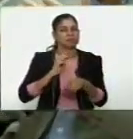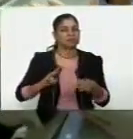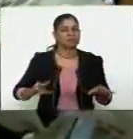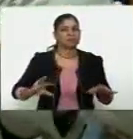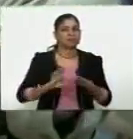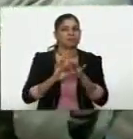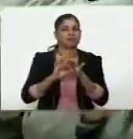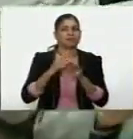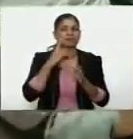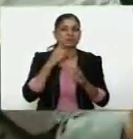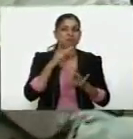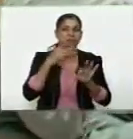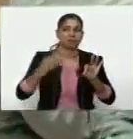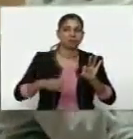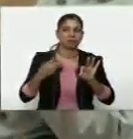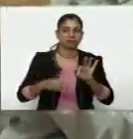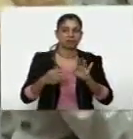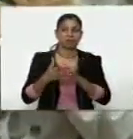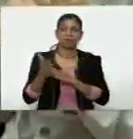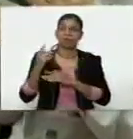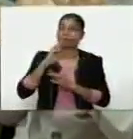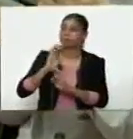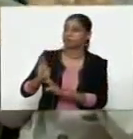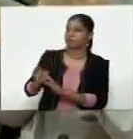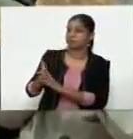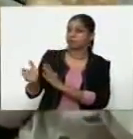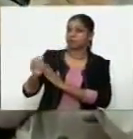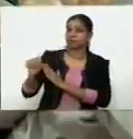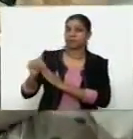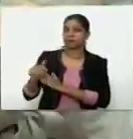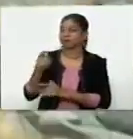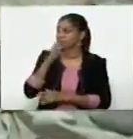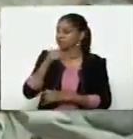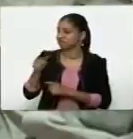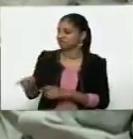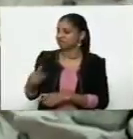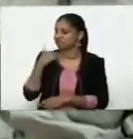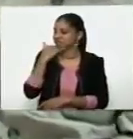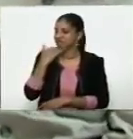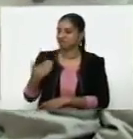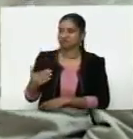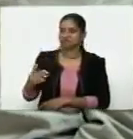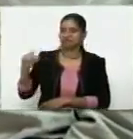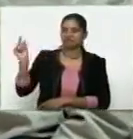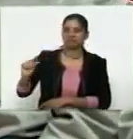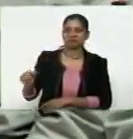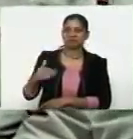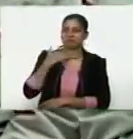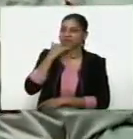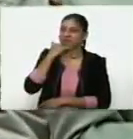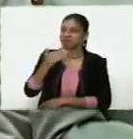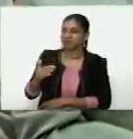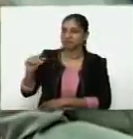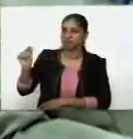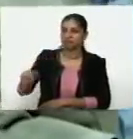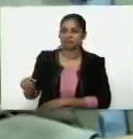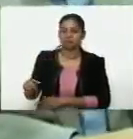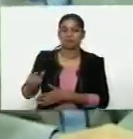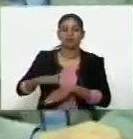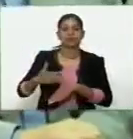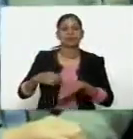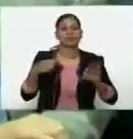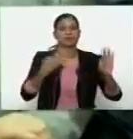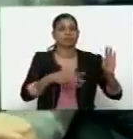El Petro le recuerda al dólar que no existe, que es una especie de zombie. Pero el Petro es